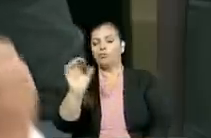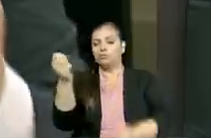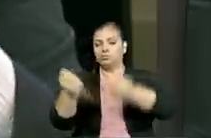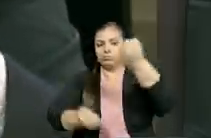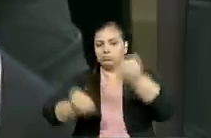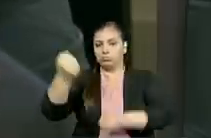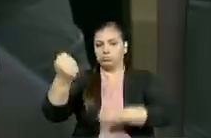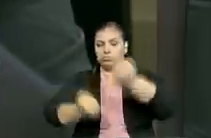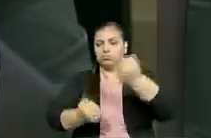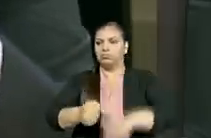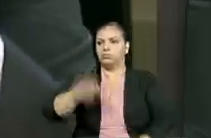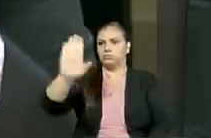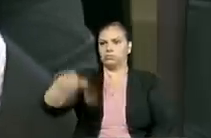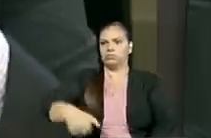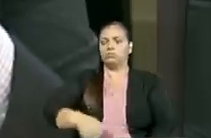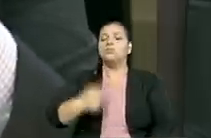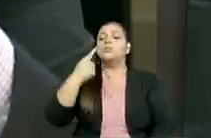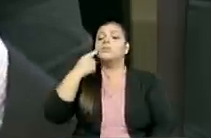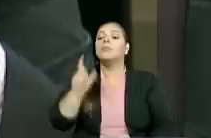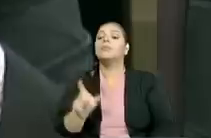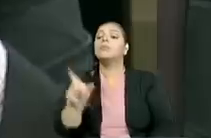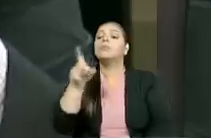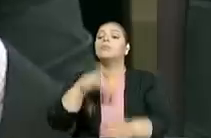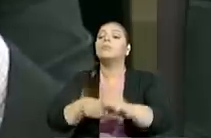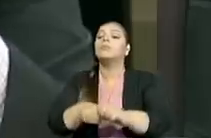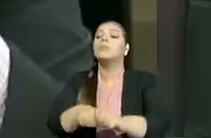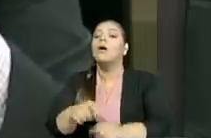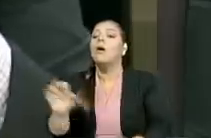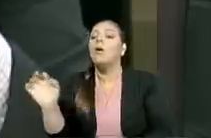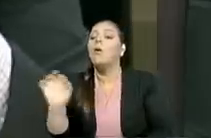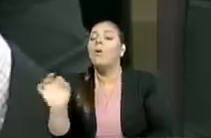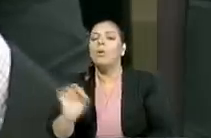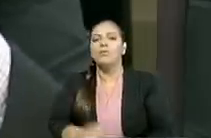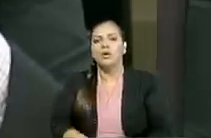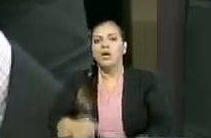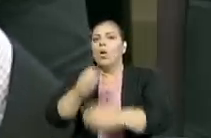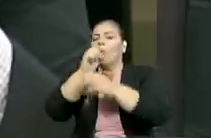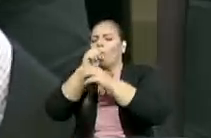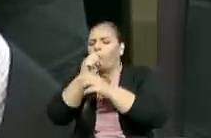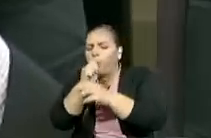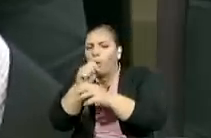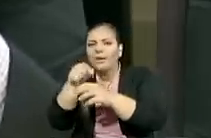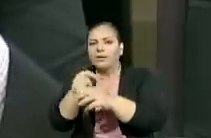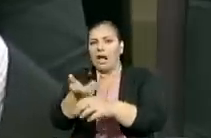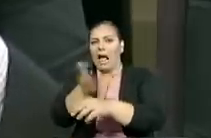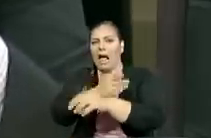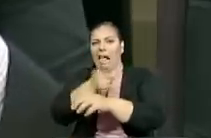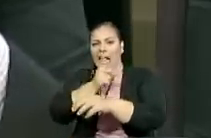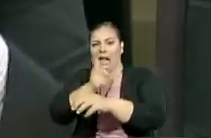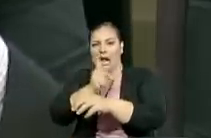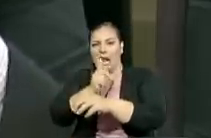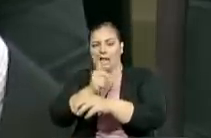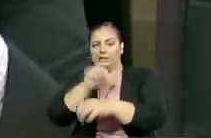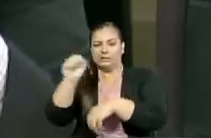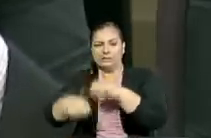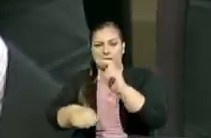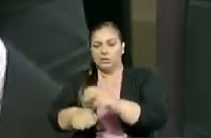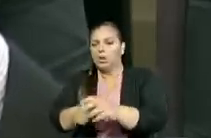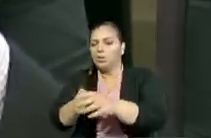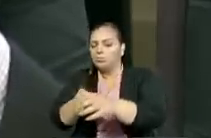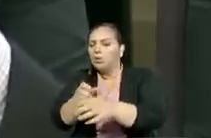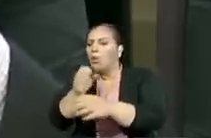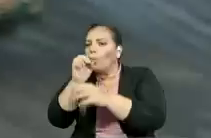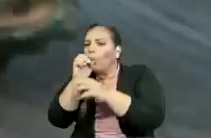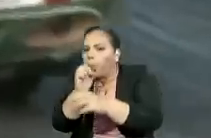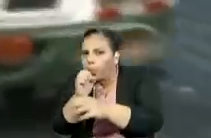los conductores con los documentos habilitantes, el estado de los vehículos, el estado mecánico, que se hace la revisión con nuestro personal y